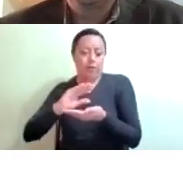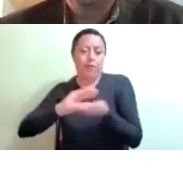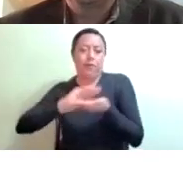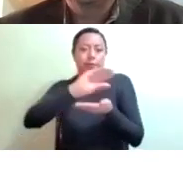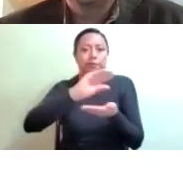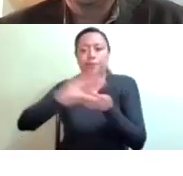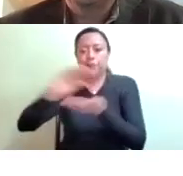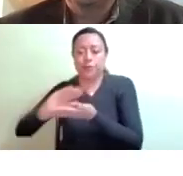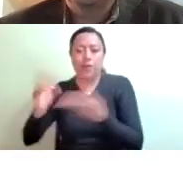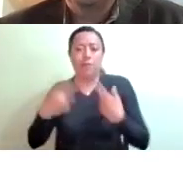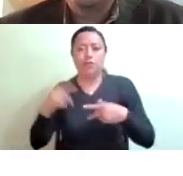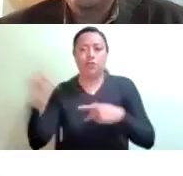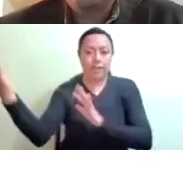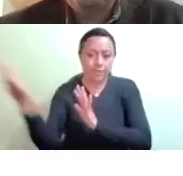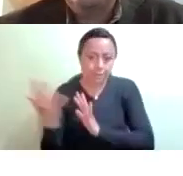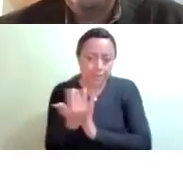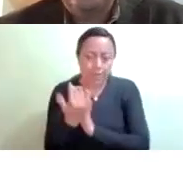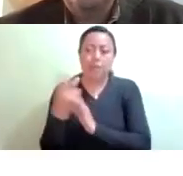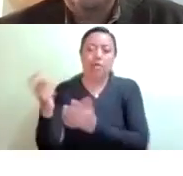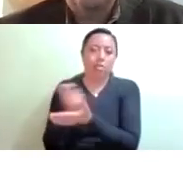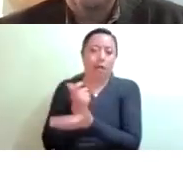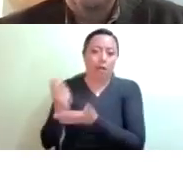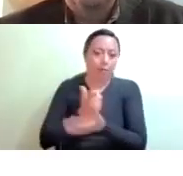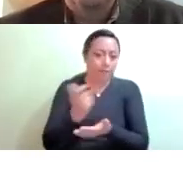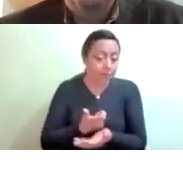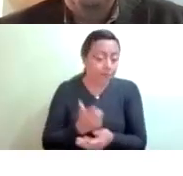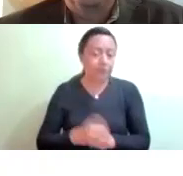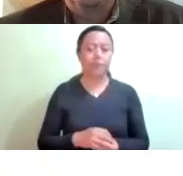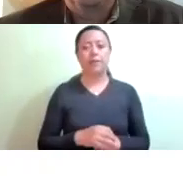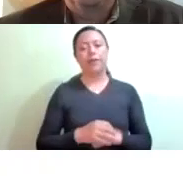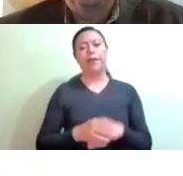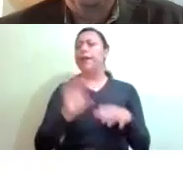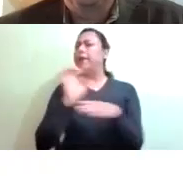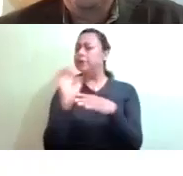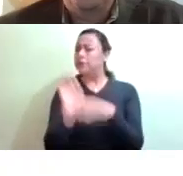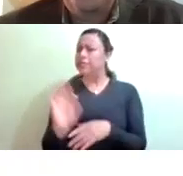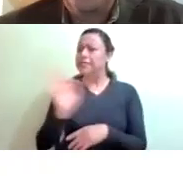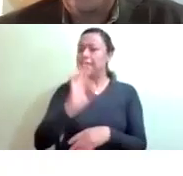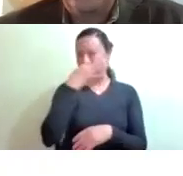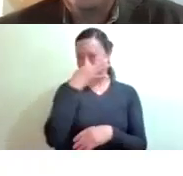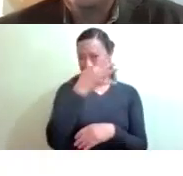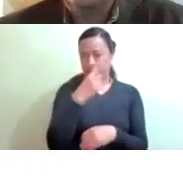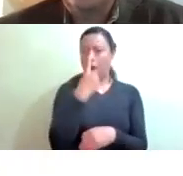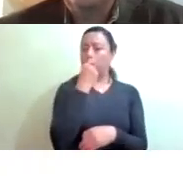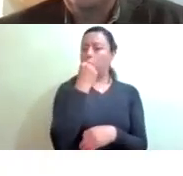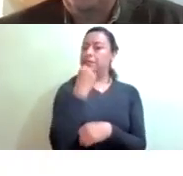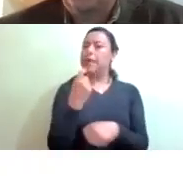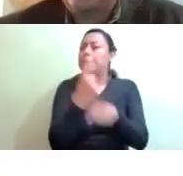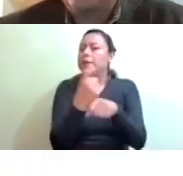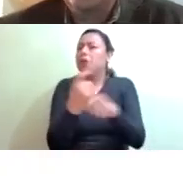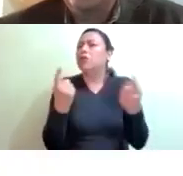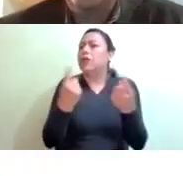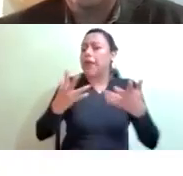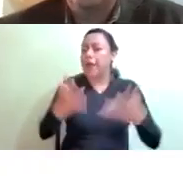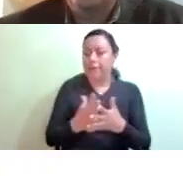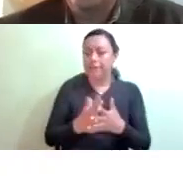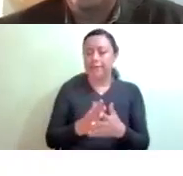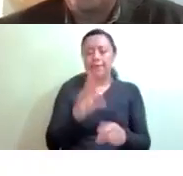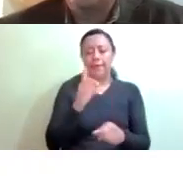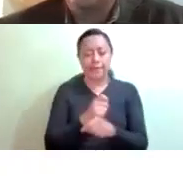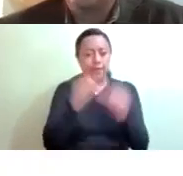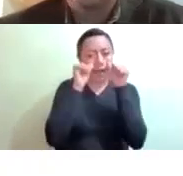de narcomenudeo, lo que pasa es, está la persona que vende droga, o sea, vamos a suponer que sí es la que